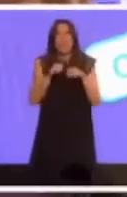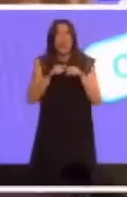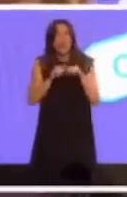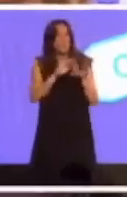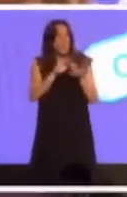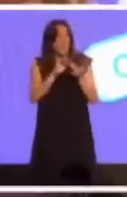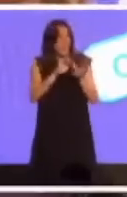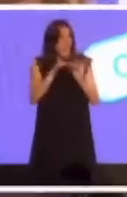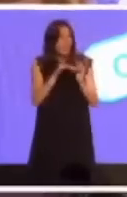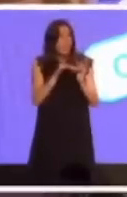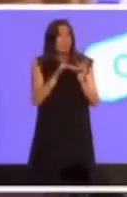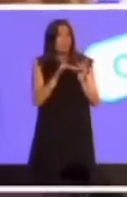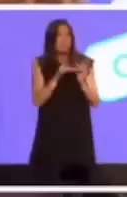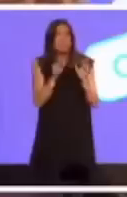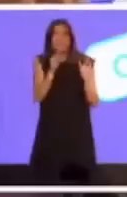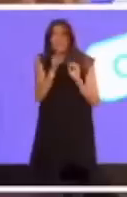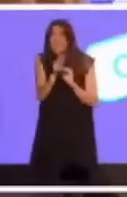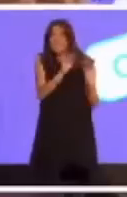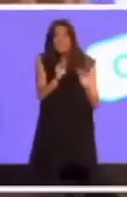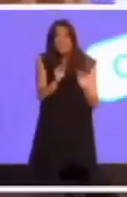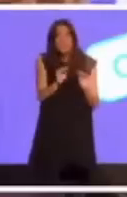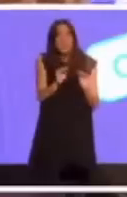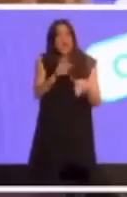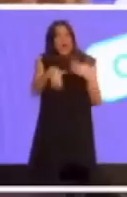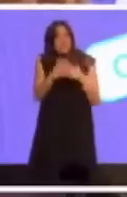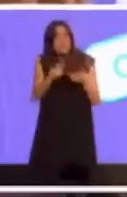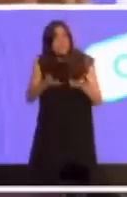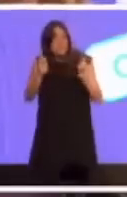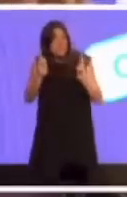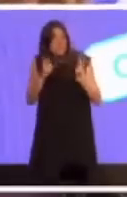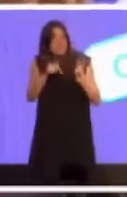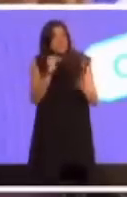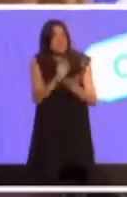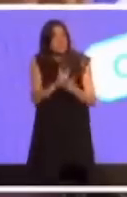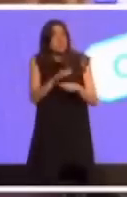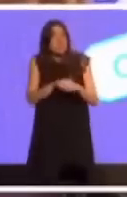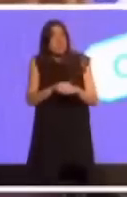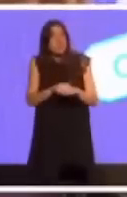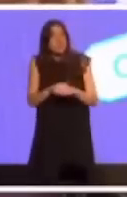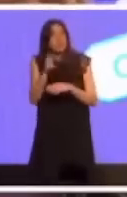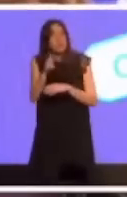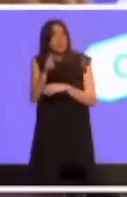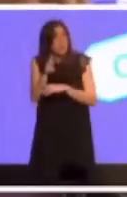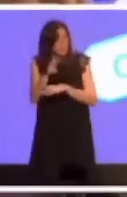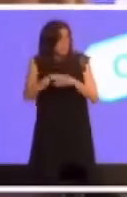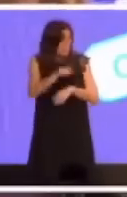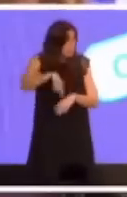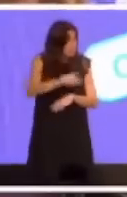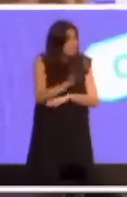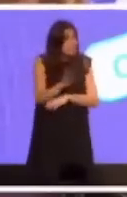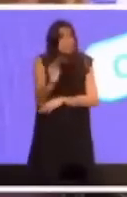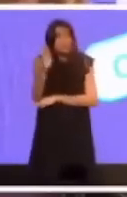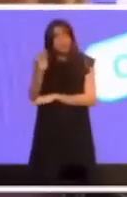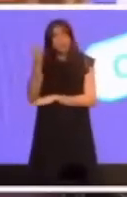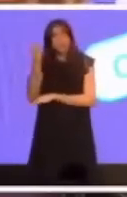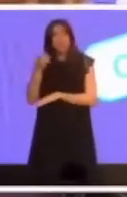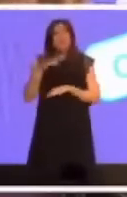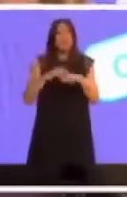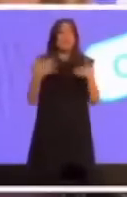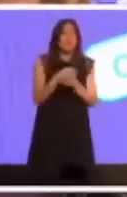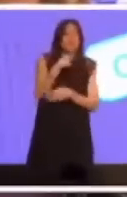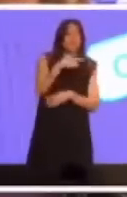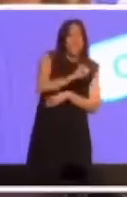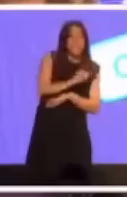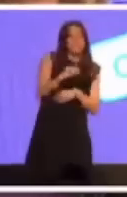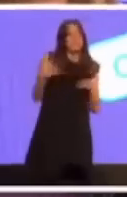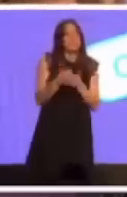de sus derechos la libertad para conquistar derechos para nosotras para todas las demás y para todas las que van a venir